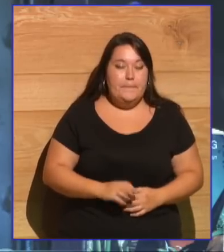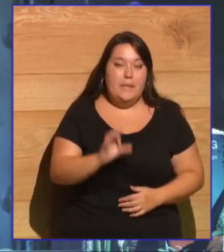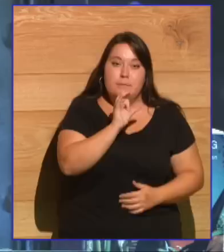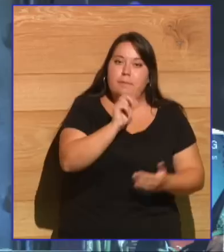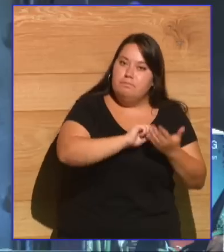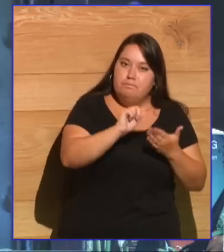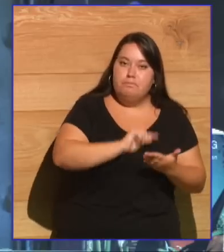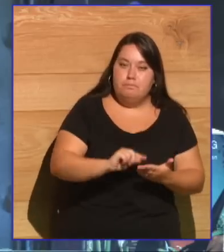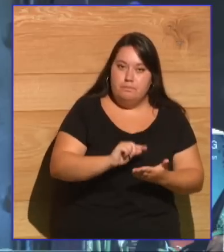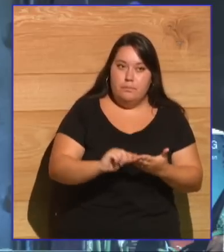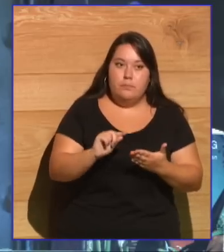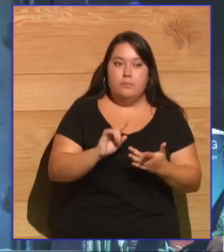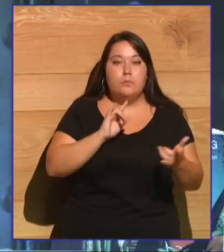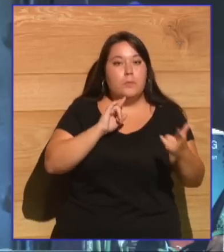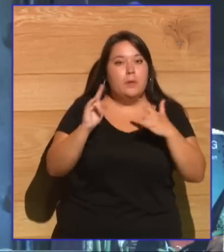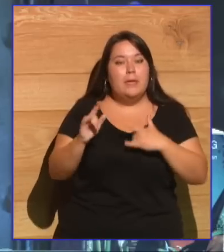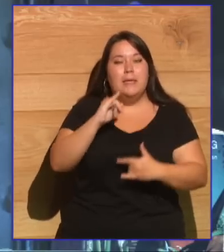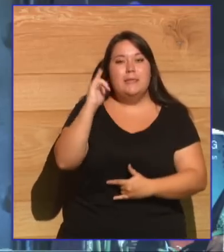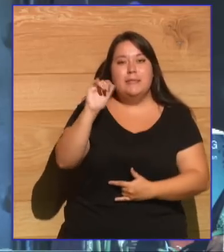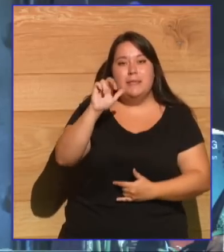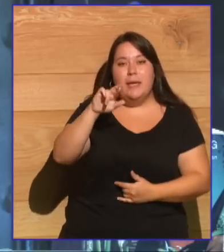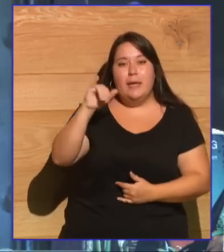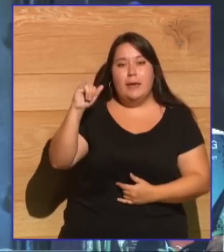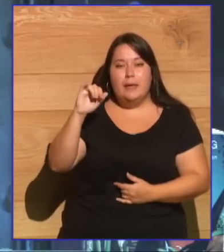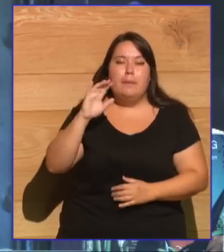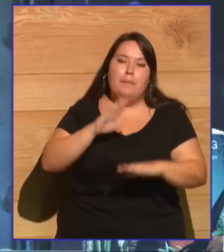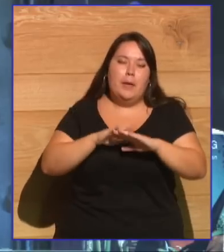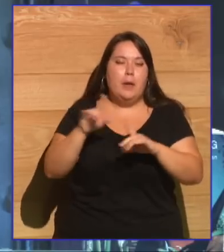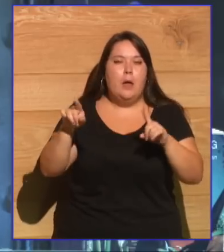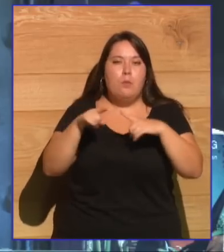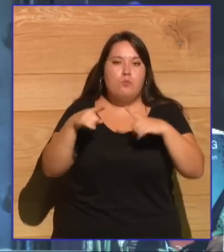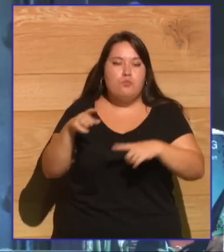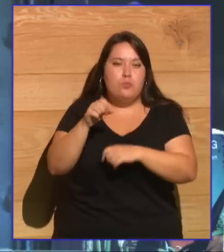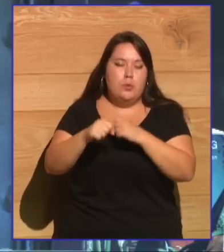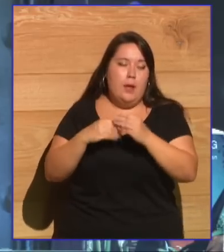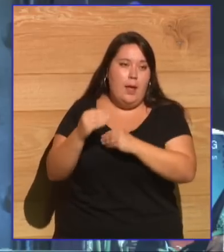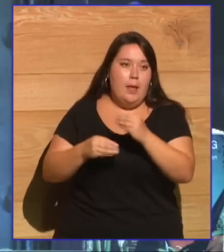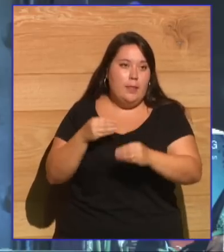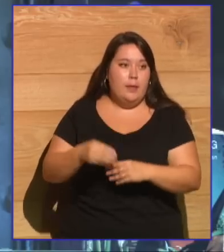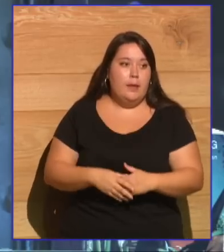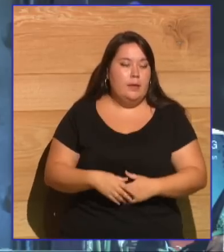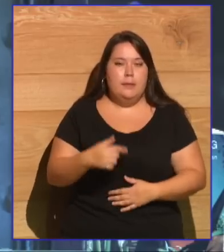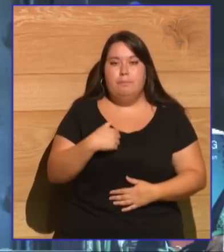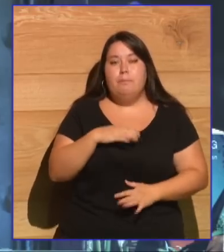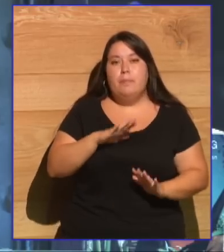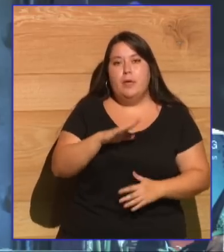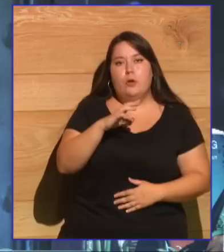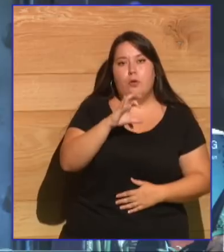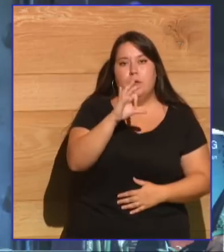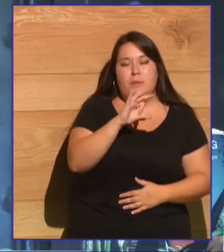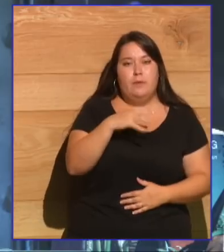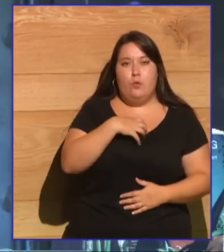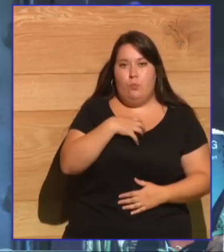llama ya riego los que hemos hablado ahora para hacer esa música y él no puede dirigir la peli el mismo año que por razones